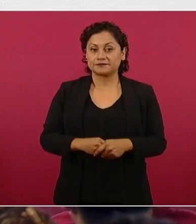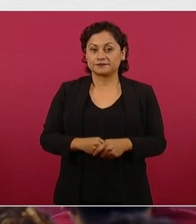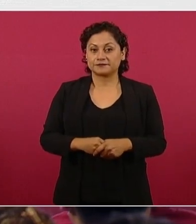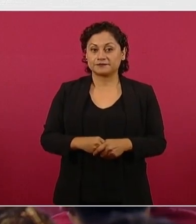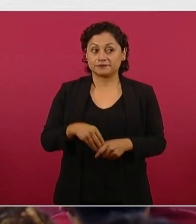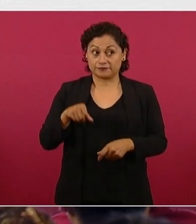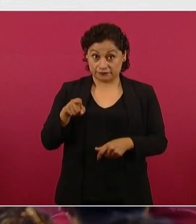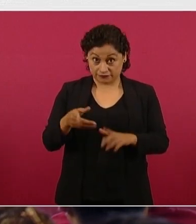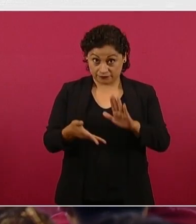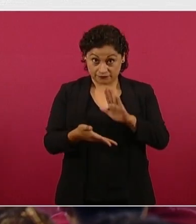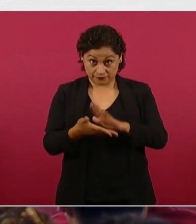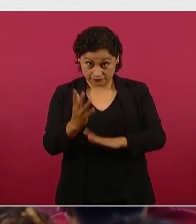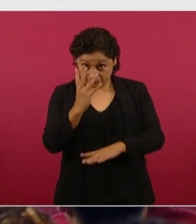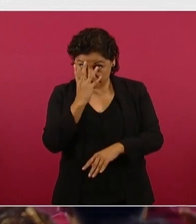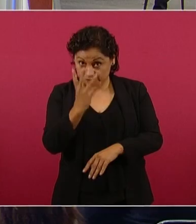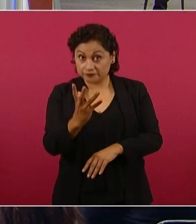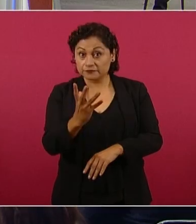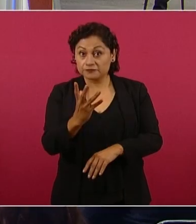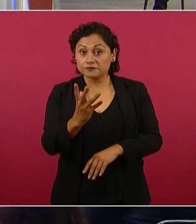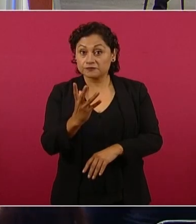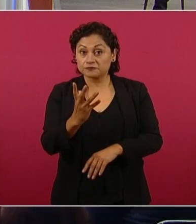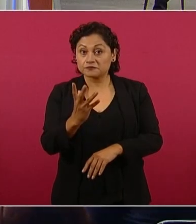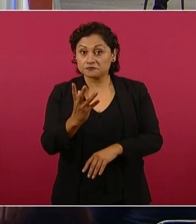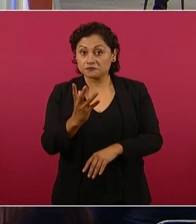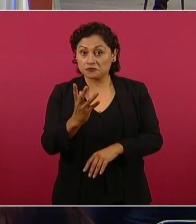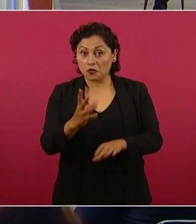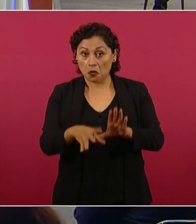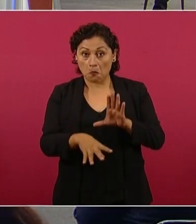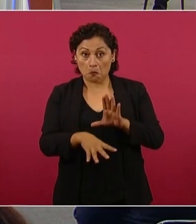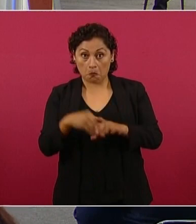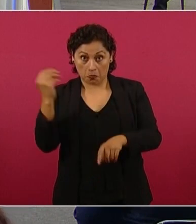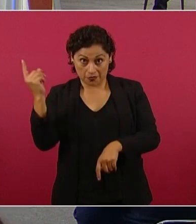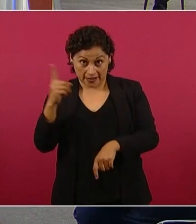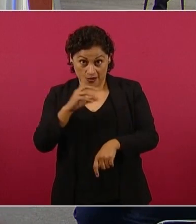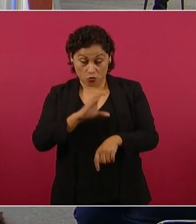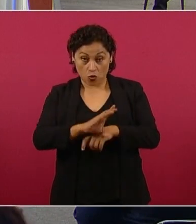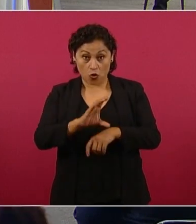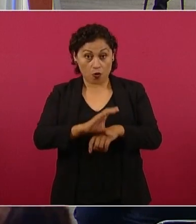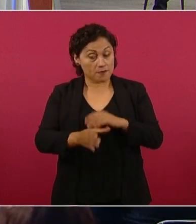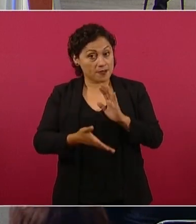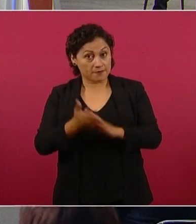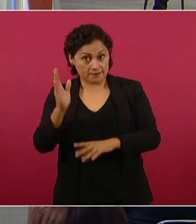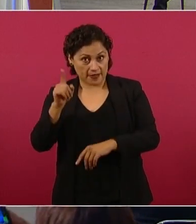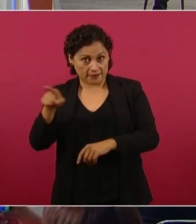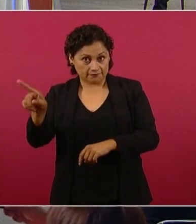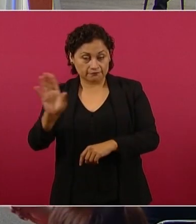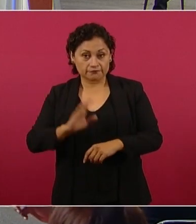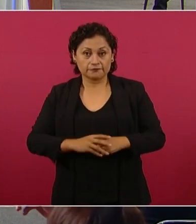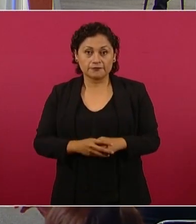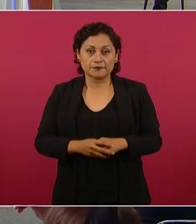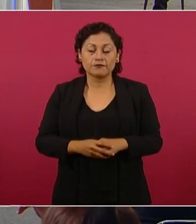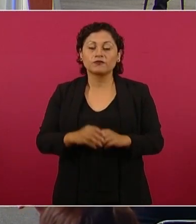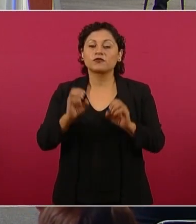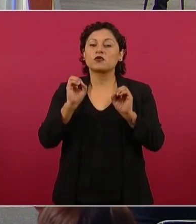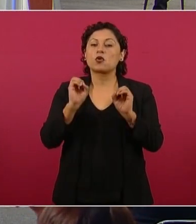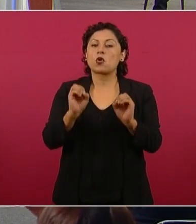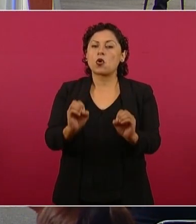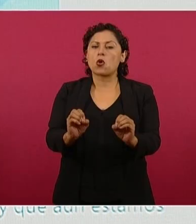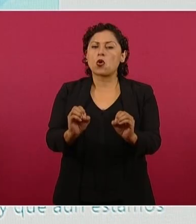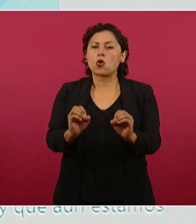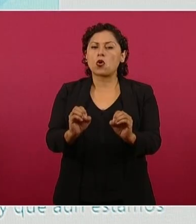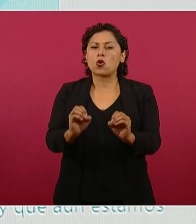tu palabra y te irás de Colombia, o serás como los miles,